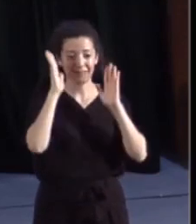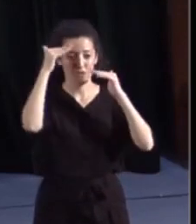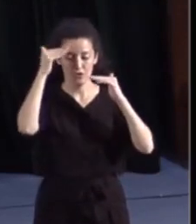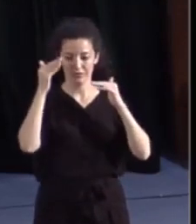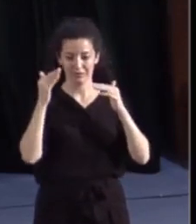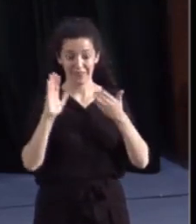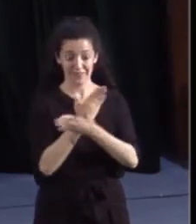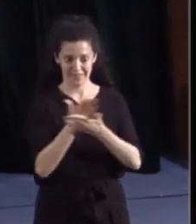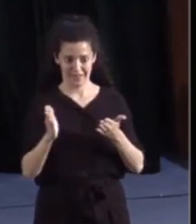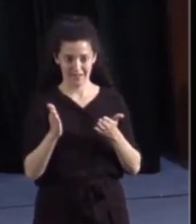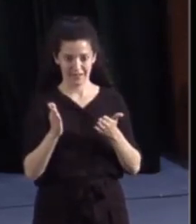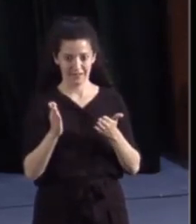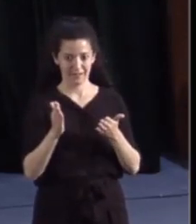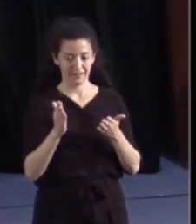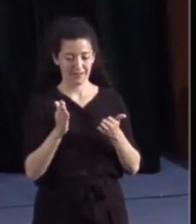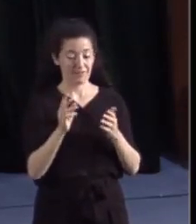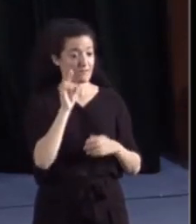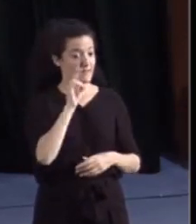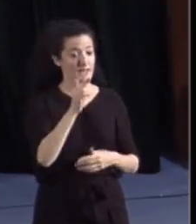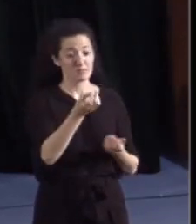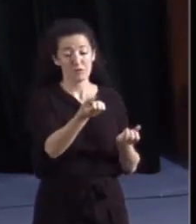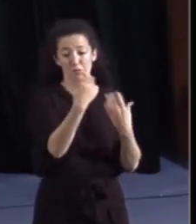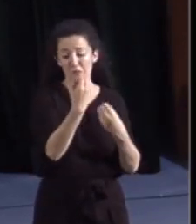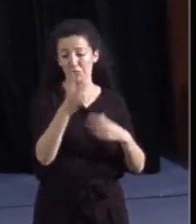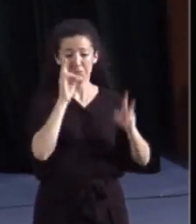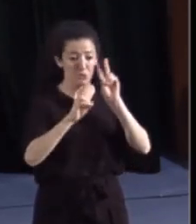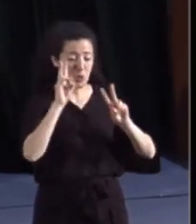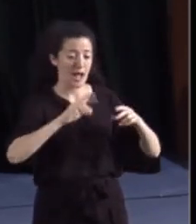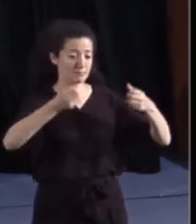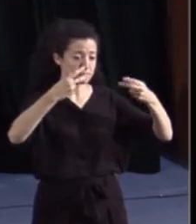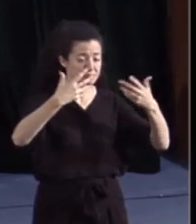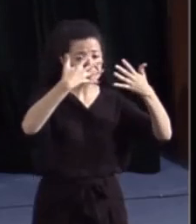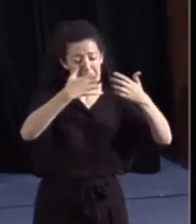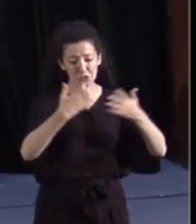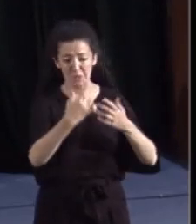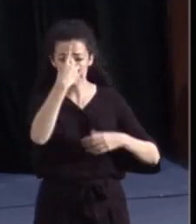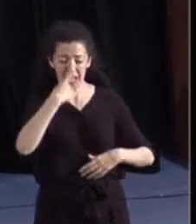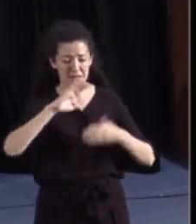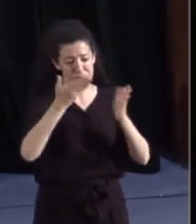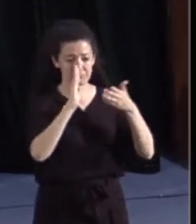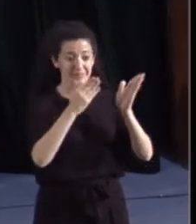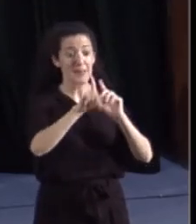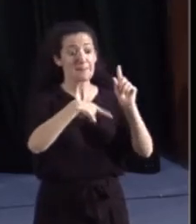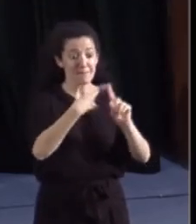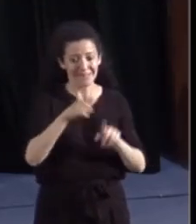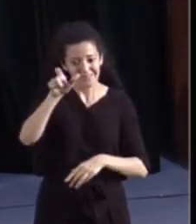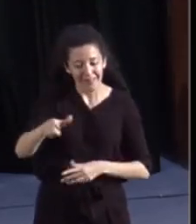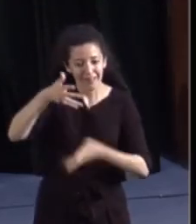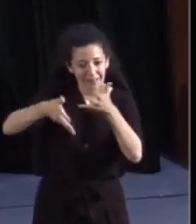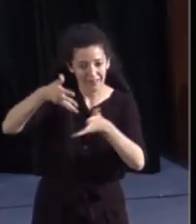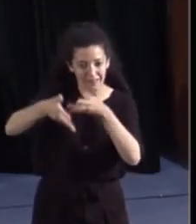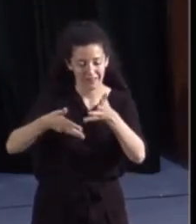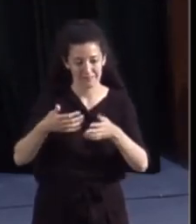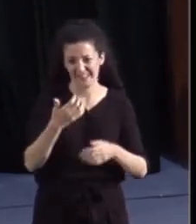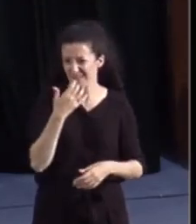información visual en otra parte de la pantalla, por ejemplo, como estamos viendo ahora mismo en el Congreso o en cualquier situación